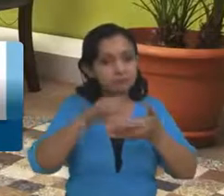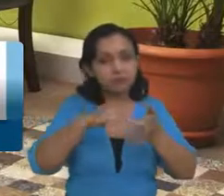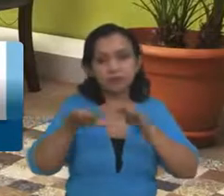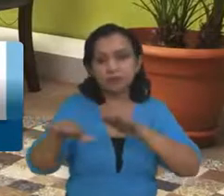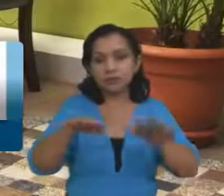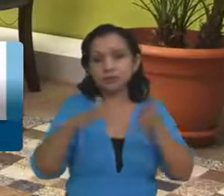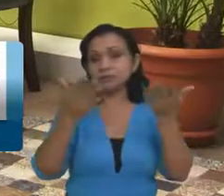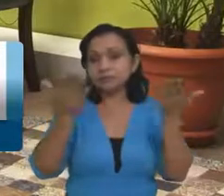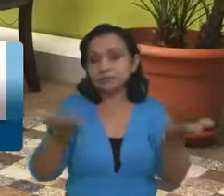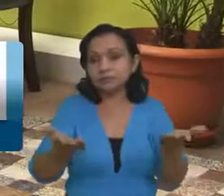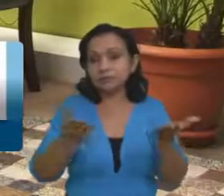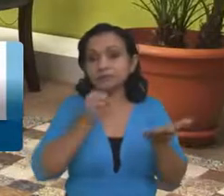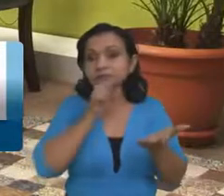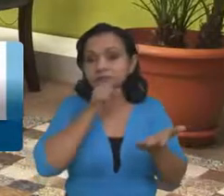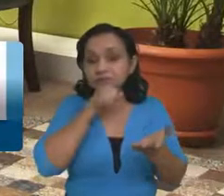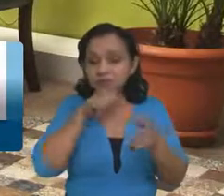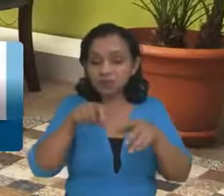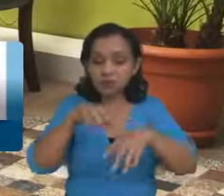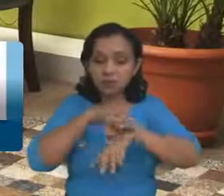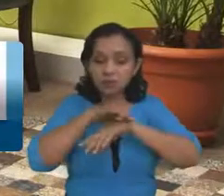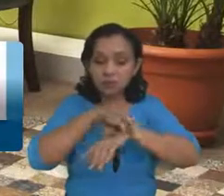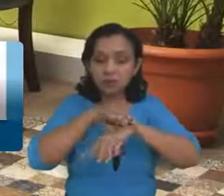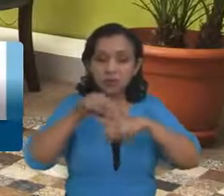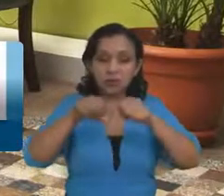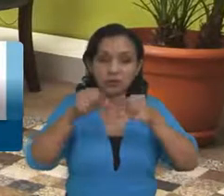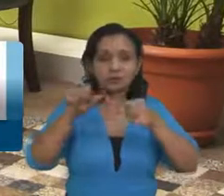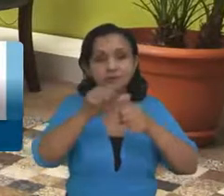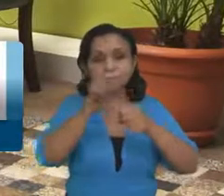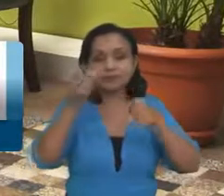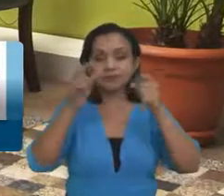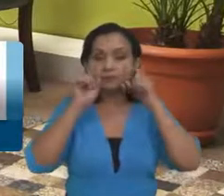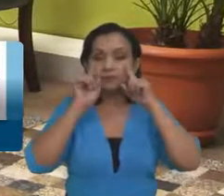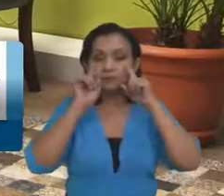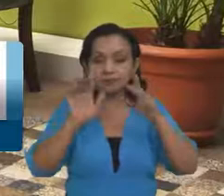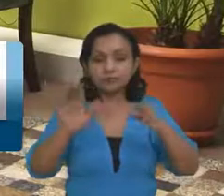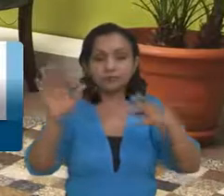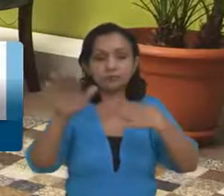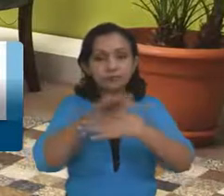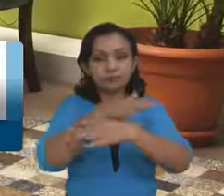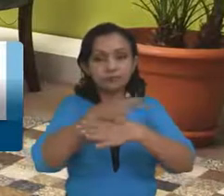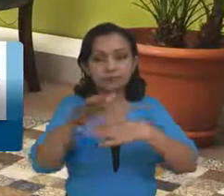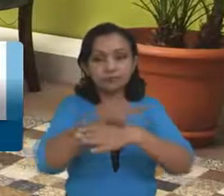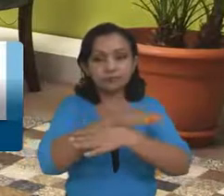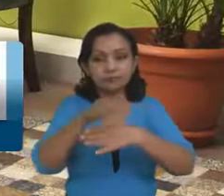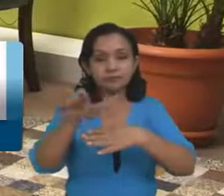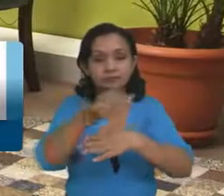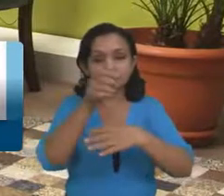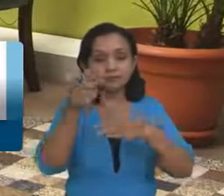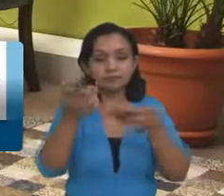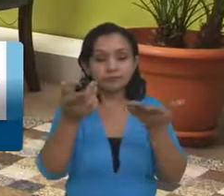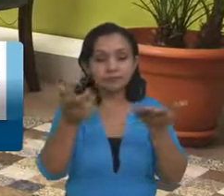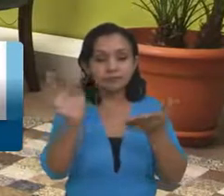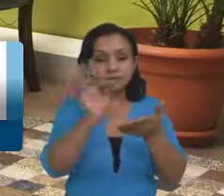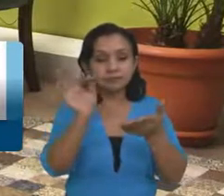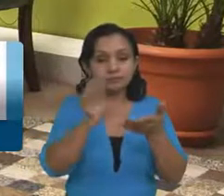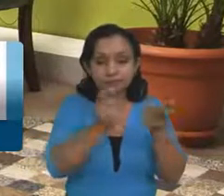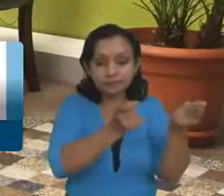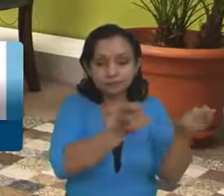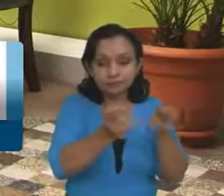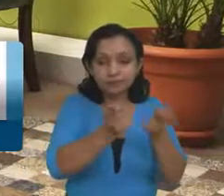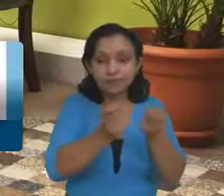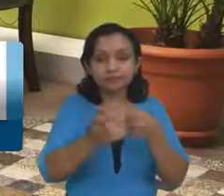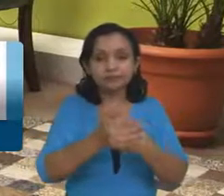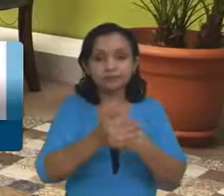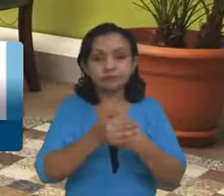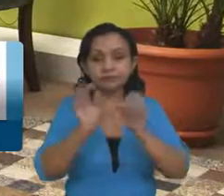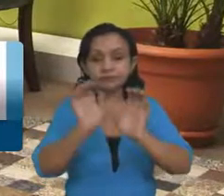Exacto. Requiere de otros cuidados, por así decirlo, de otro manejo. Los